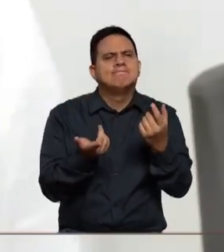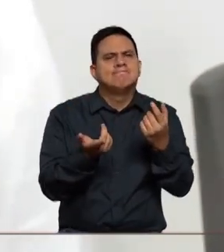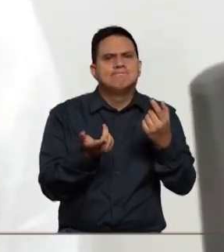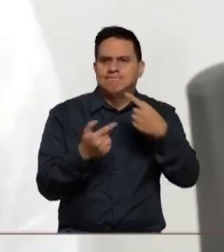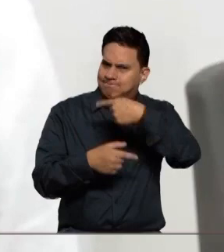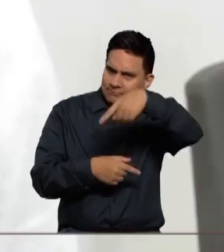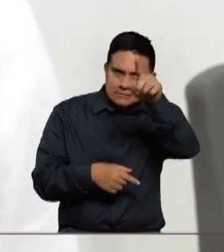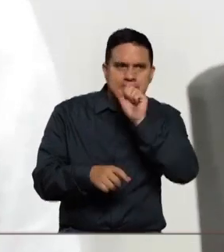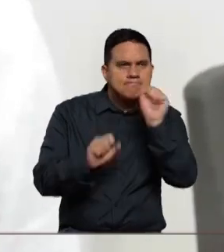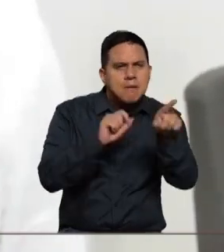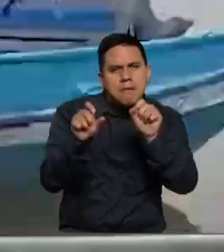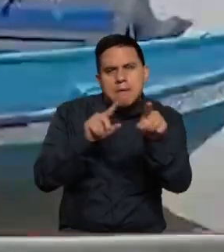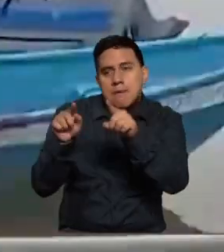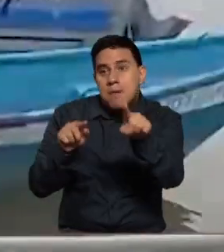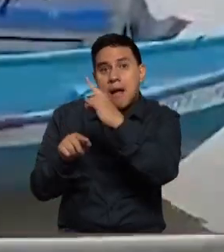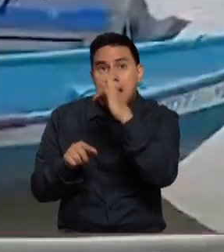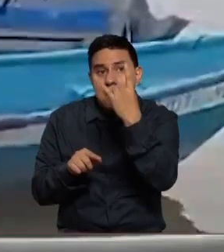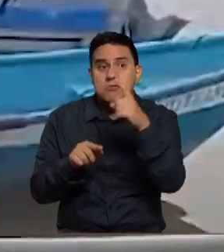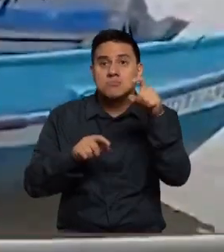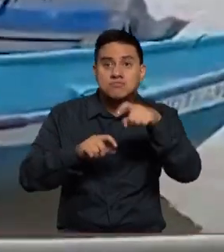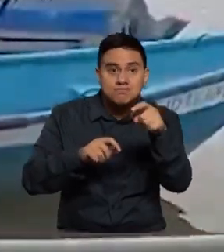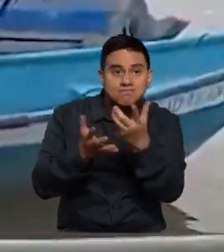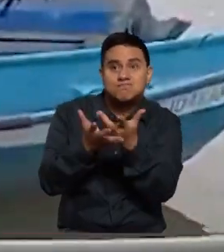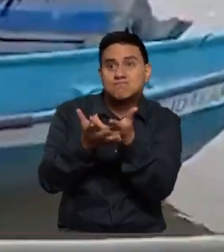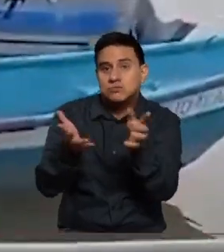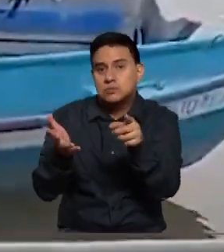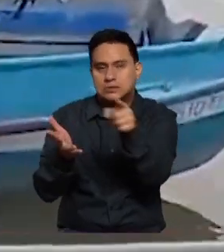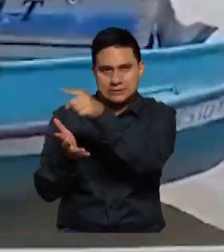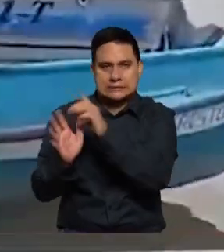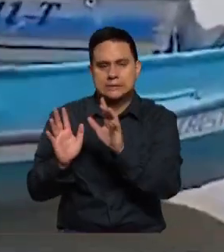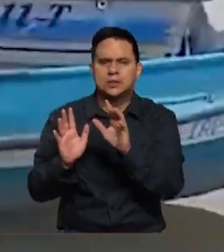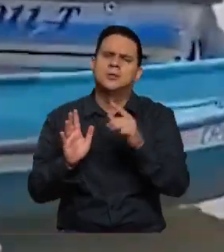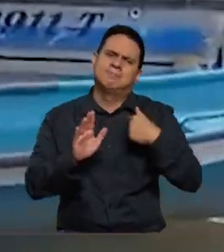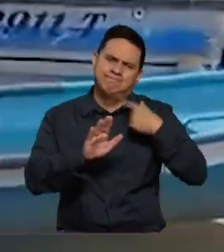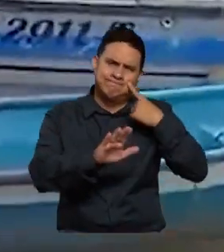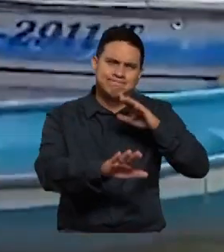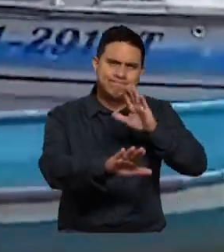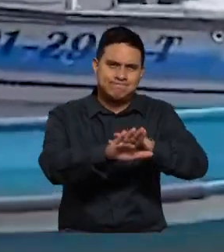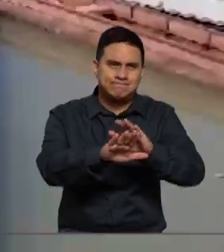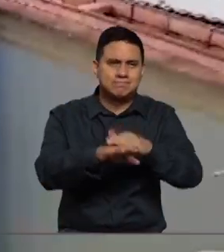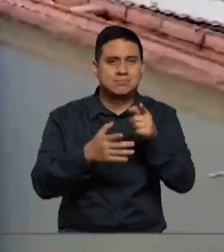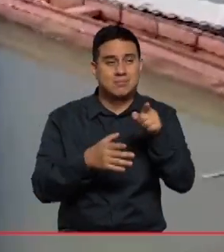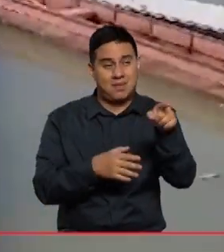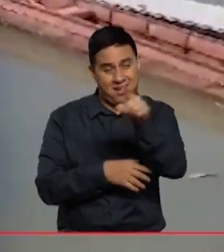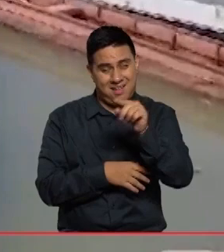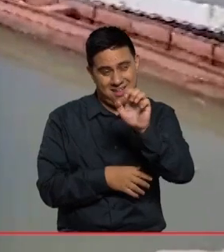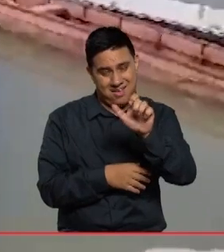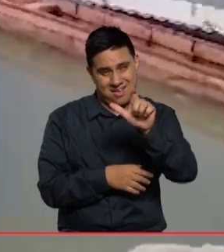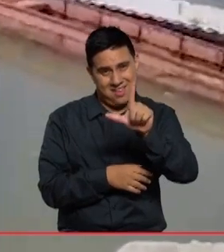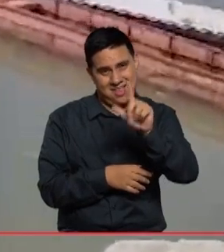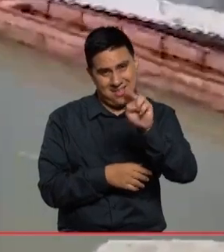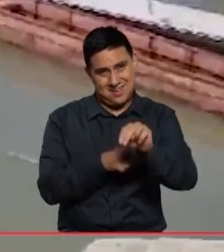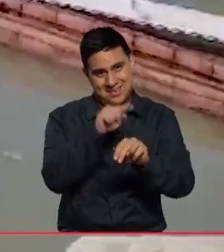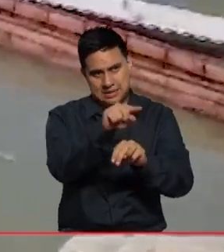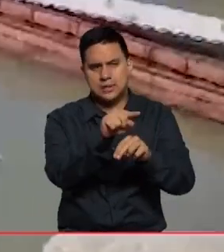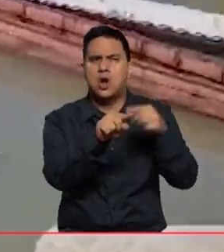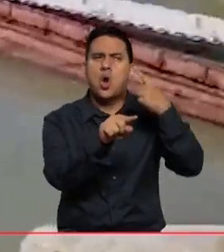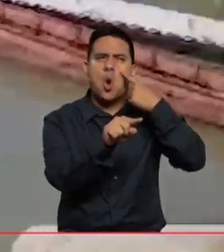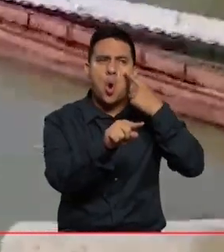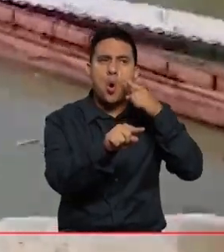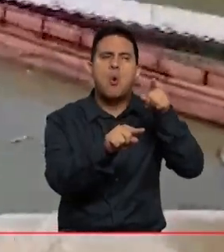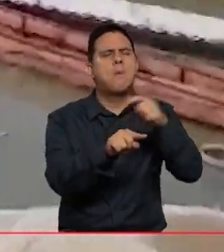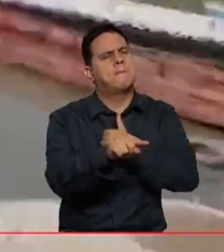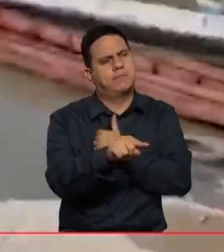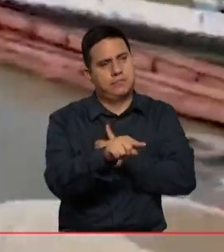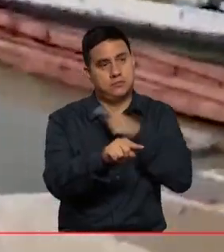está la población que tuvo que desplazarse. El pedido que le hacemos, el llamado que le hacemos a los actores al margen de la ley es que mantengan esa medida,